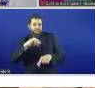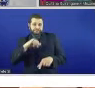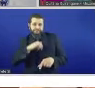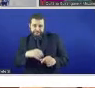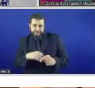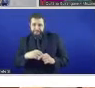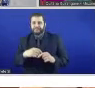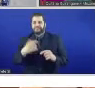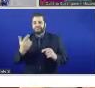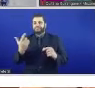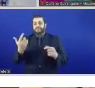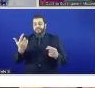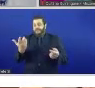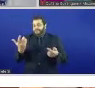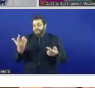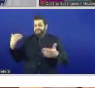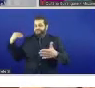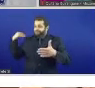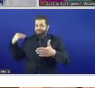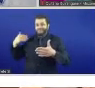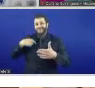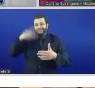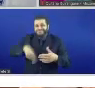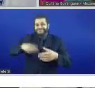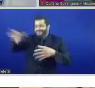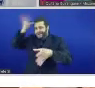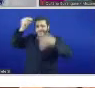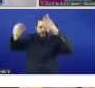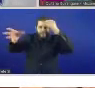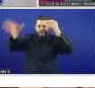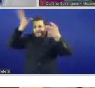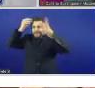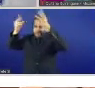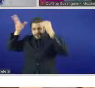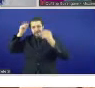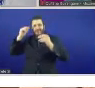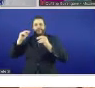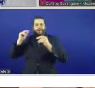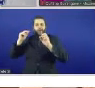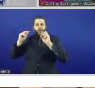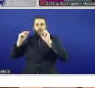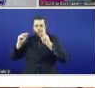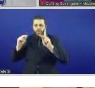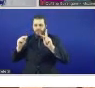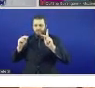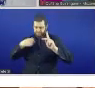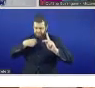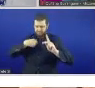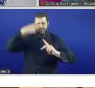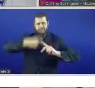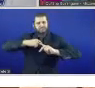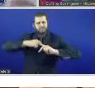necesito aprender que aunque en la práctica las niñas se embarazan a los 13